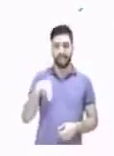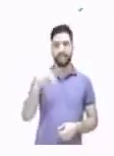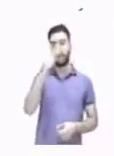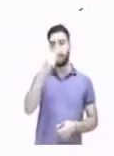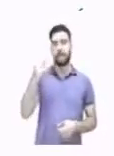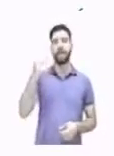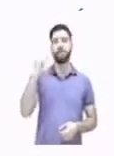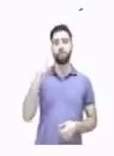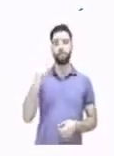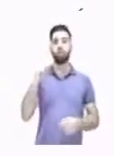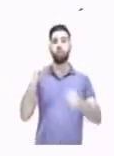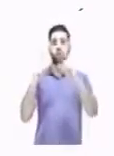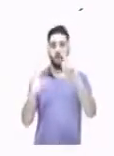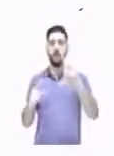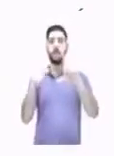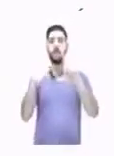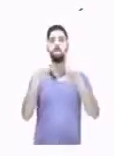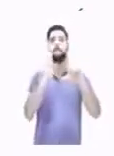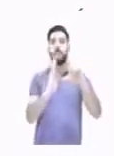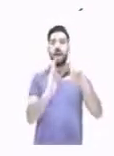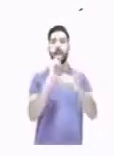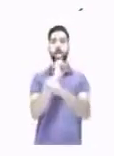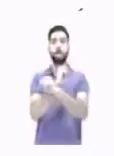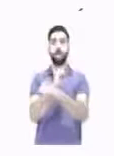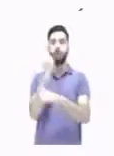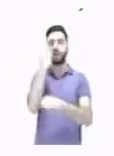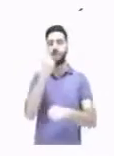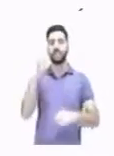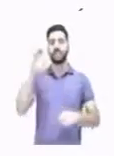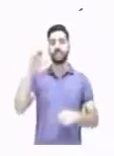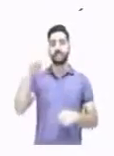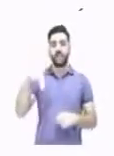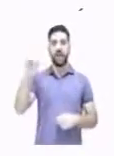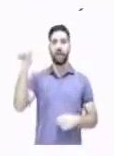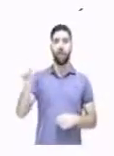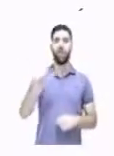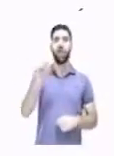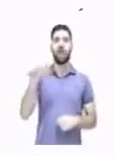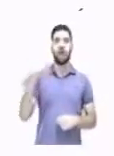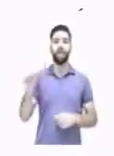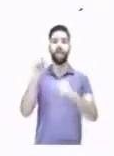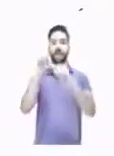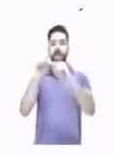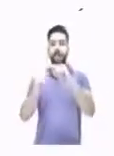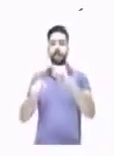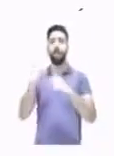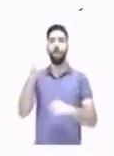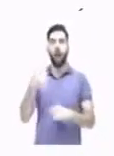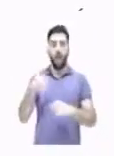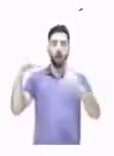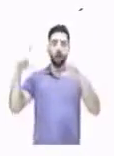de B por el seno de alfa dividido A.